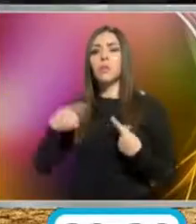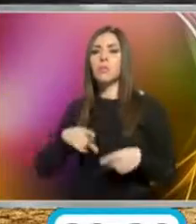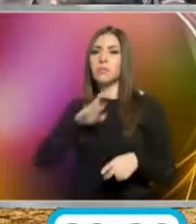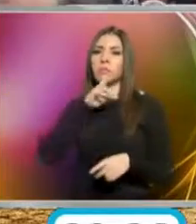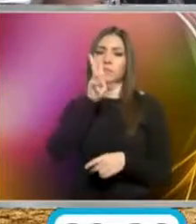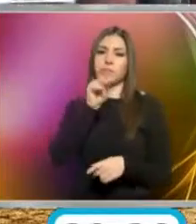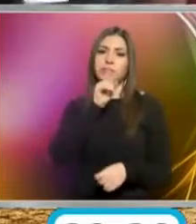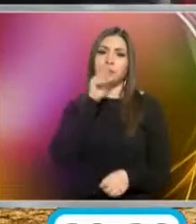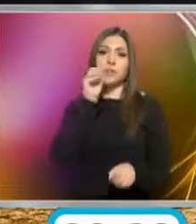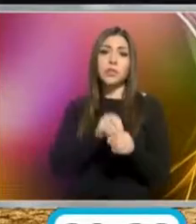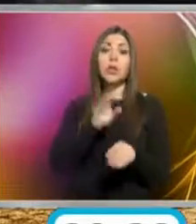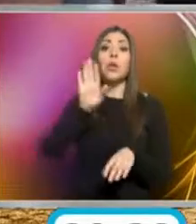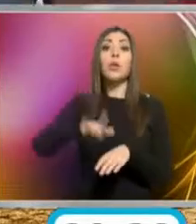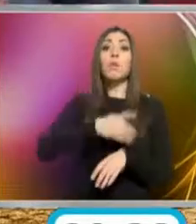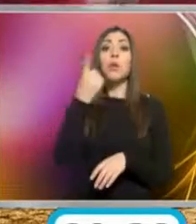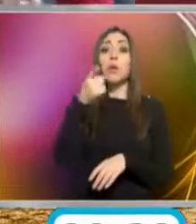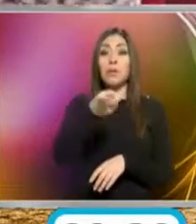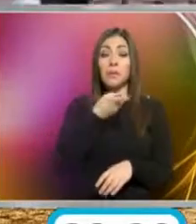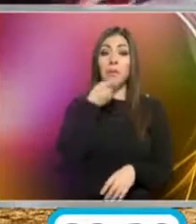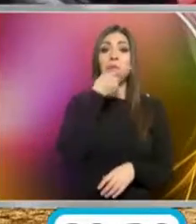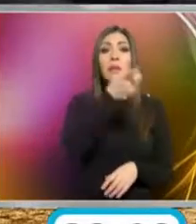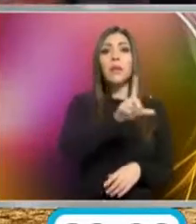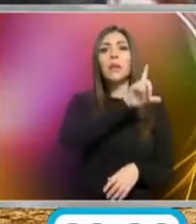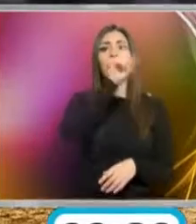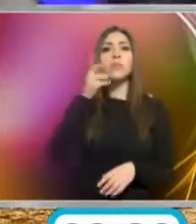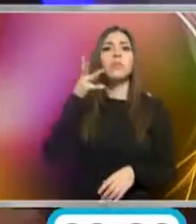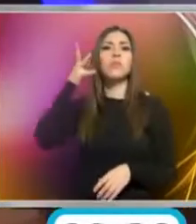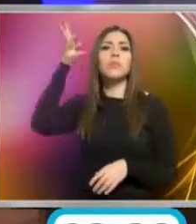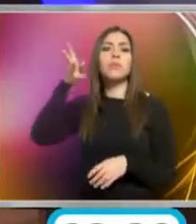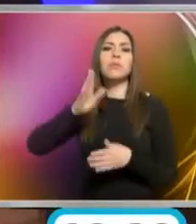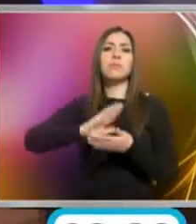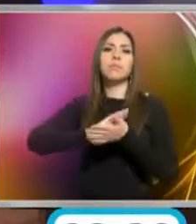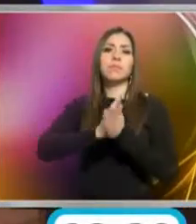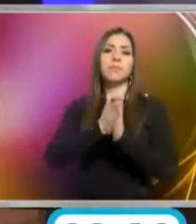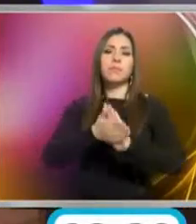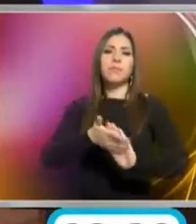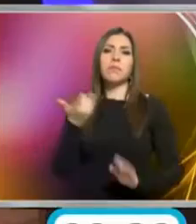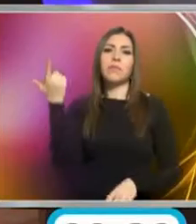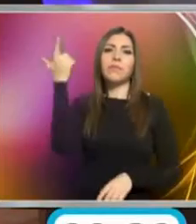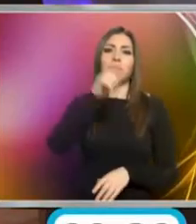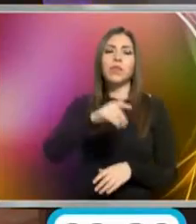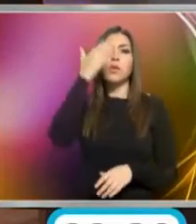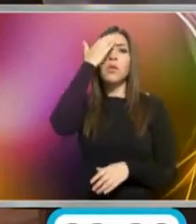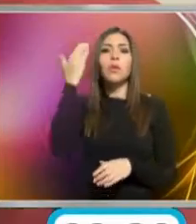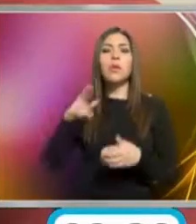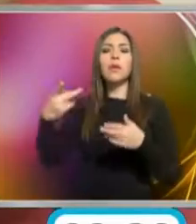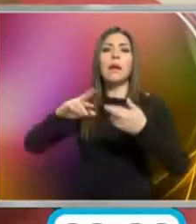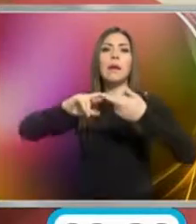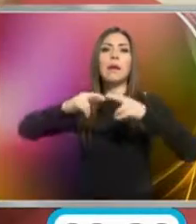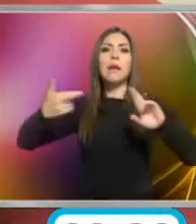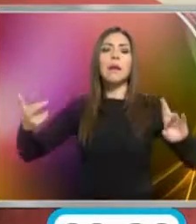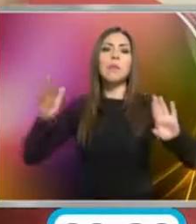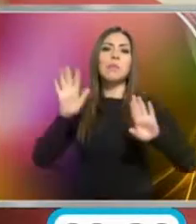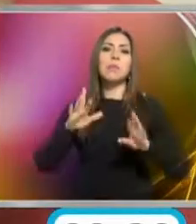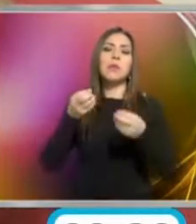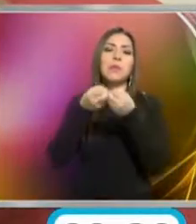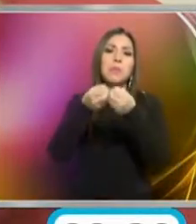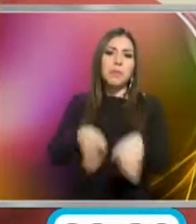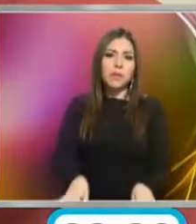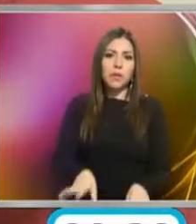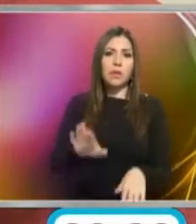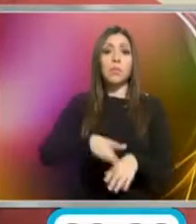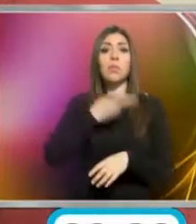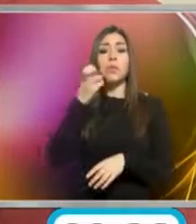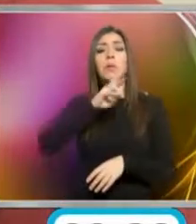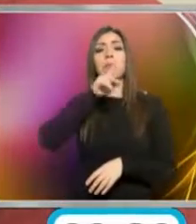esto será algo que te van a cobrar muy caro toda la vida y se va a descomponer, se va a resquebrajar una relación que a lo mejor en el silencio, guardando este